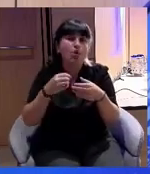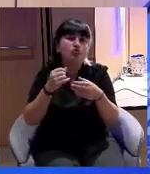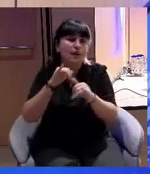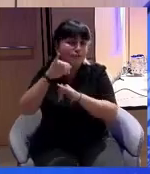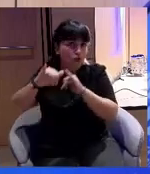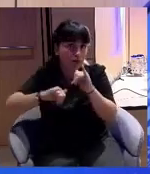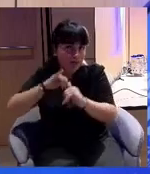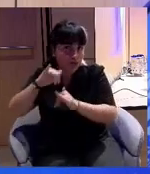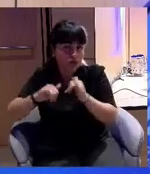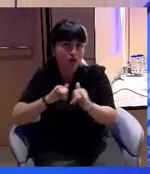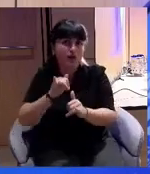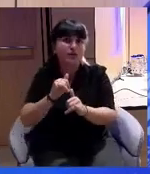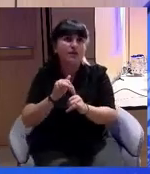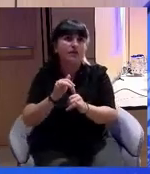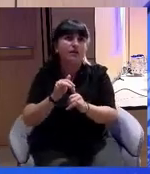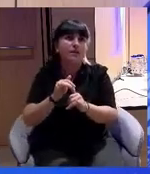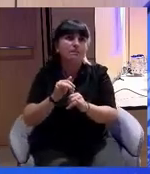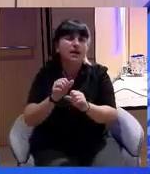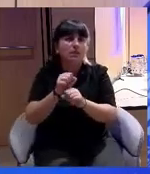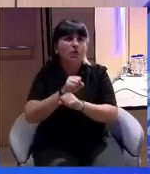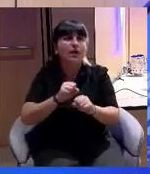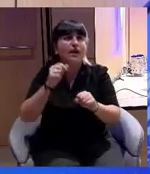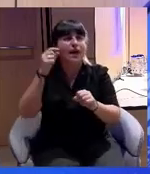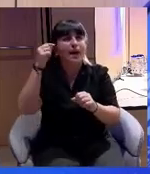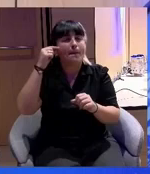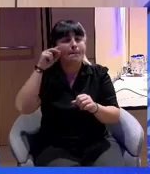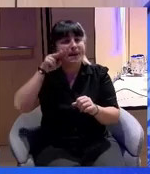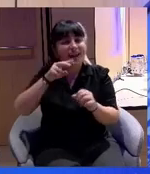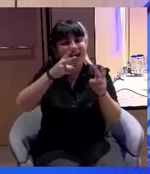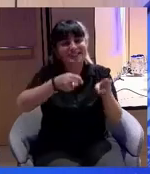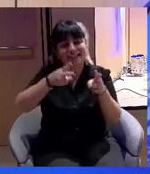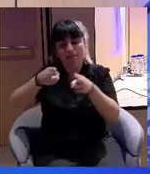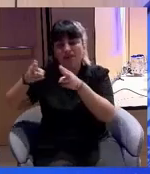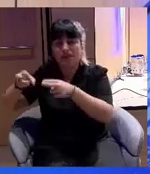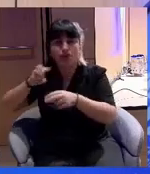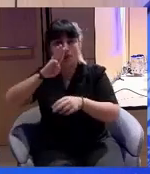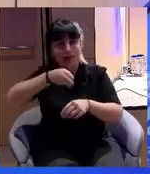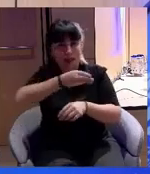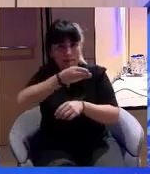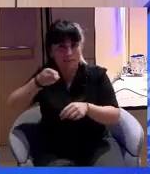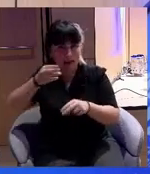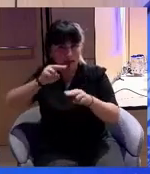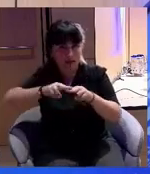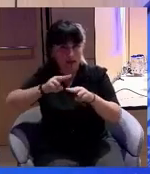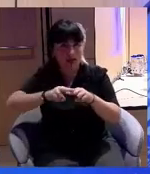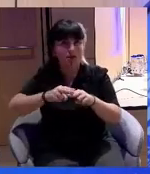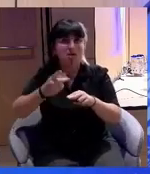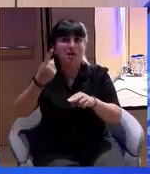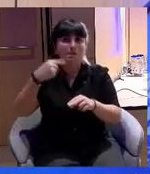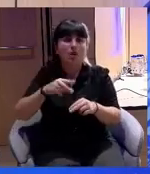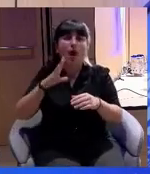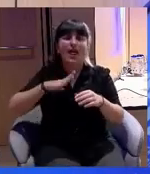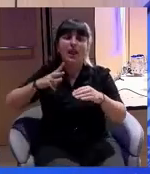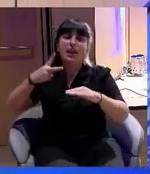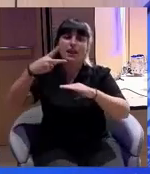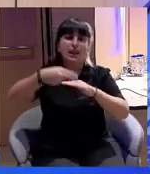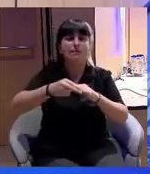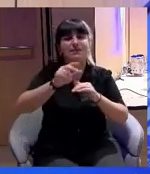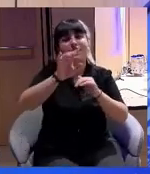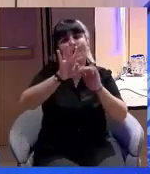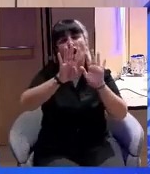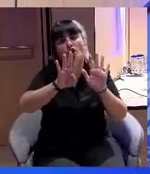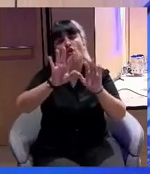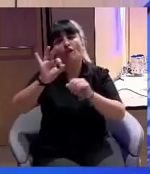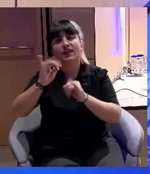sección para ver las segmentaciones de las páginas entonces Claro pero te da un tiempo limitado de 90 días para que lo descargues